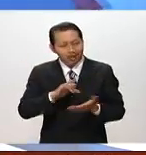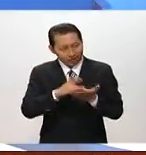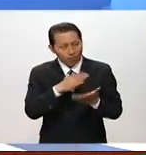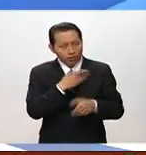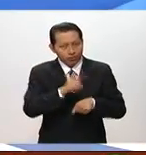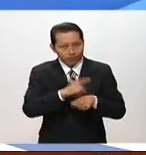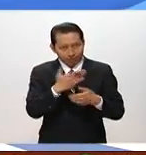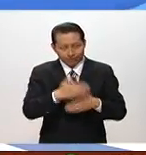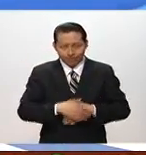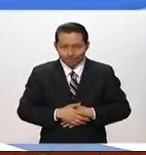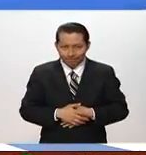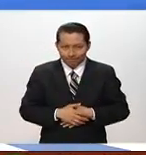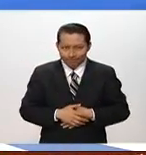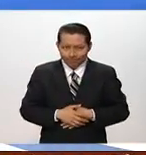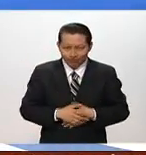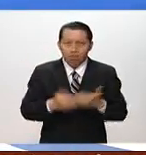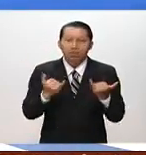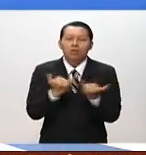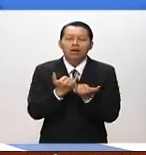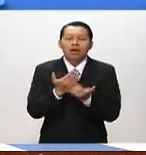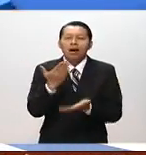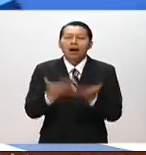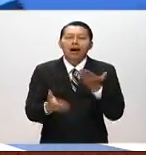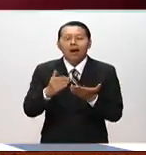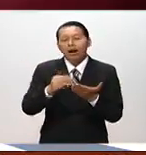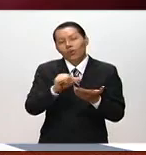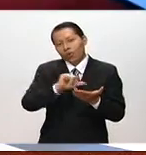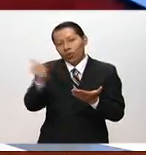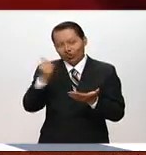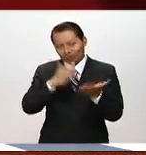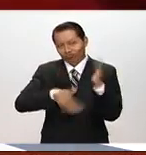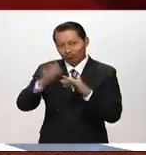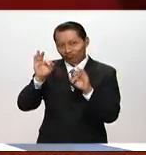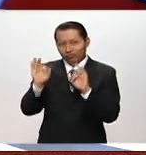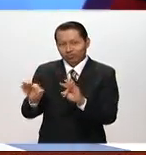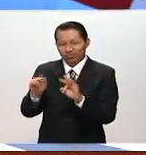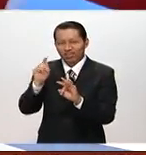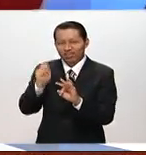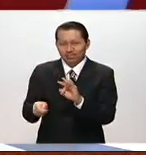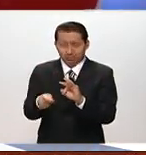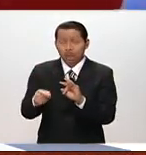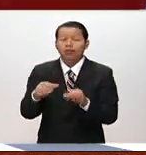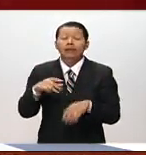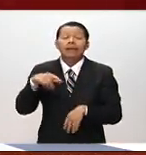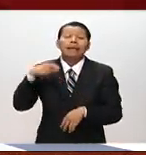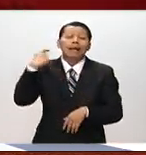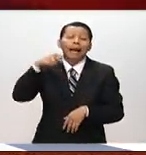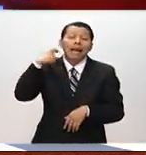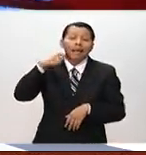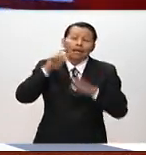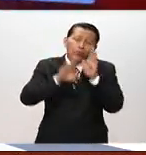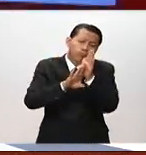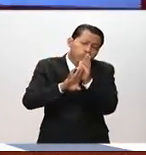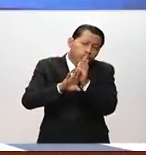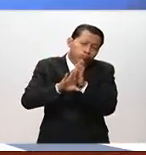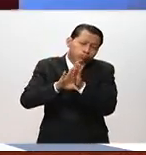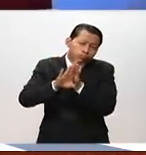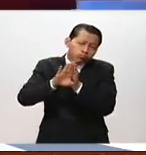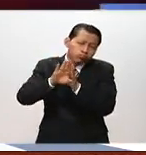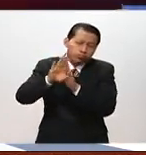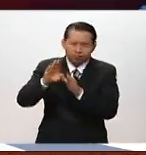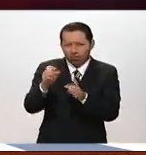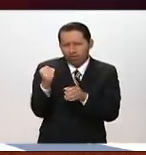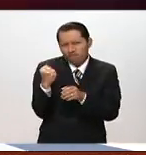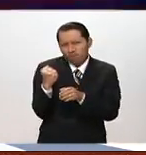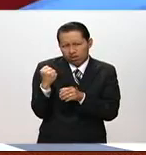día. Bye. Y de un caso de éxito nos vamos a otro caso de éxito. Y es que el crecimiento económico en Querétaro es el más alto en todo el país en las